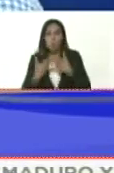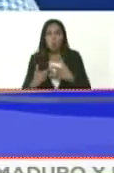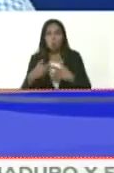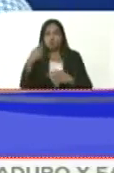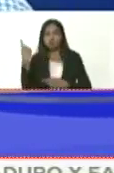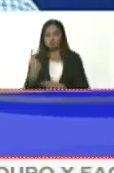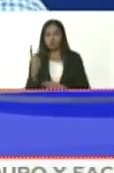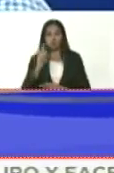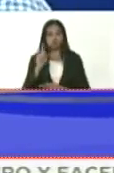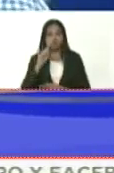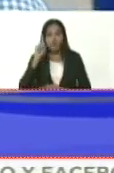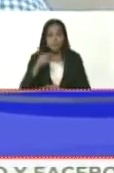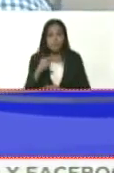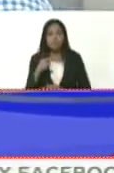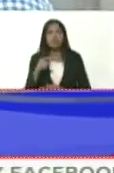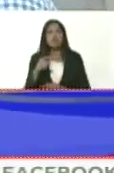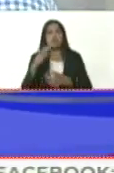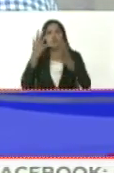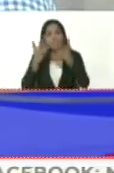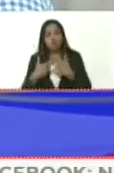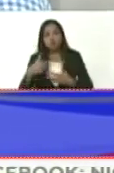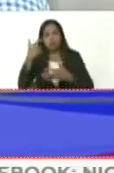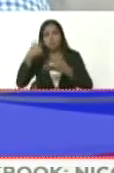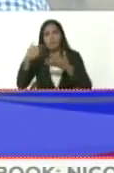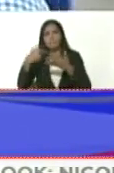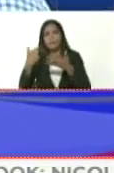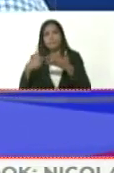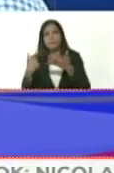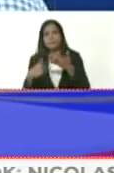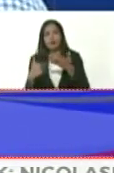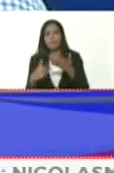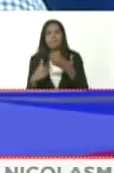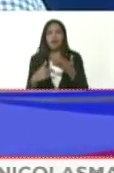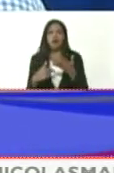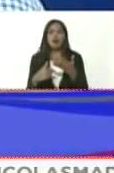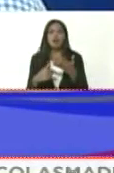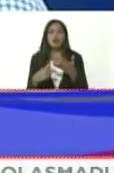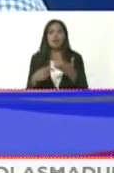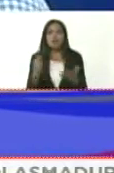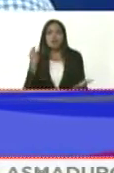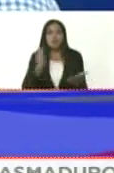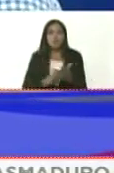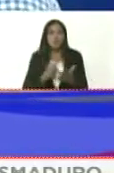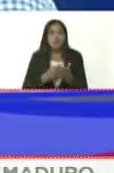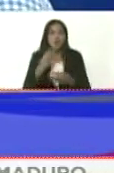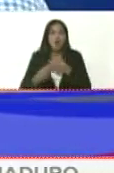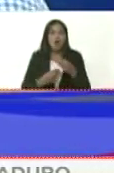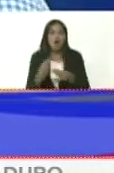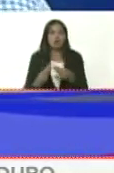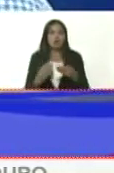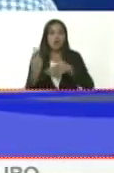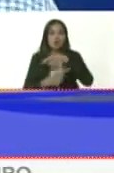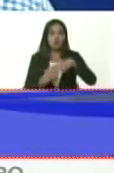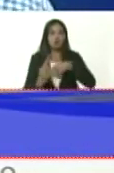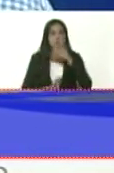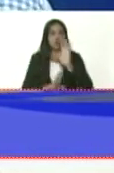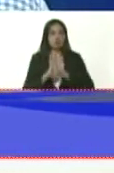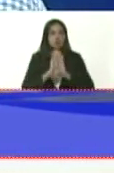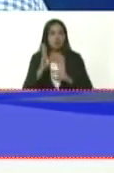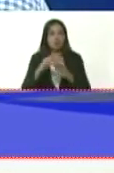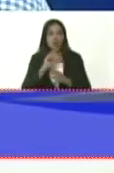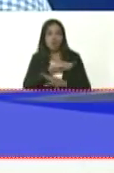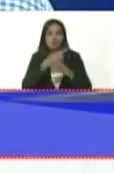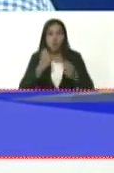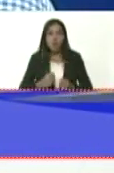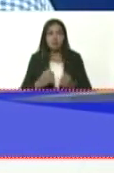está la industria de autopartes, también está la Haier, y hay un conjunto de inversiones que ha hecho la revolución para desarrollar todo un